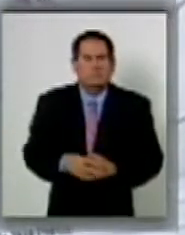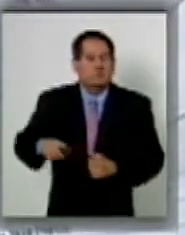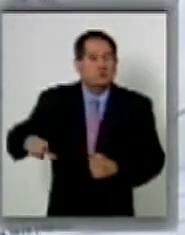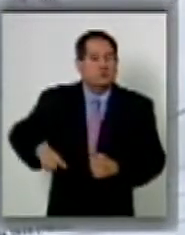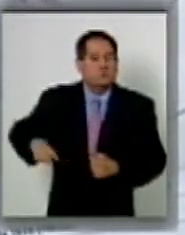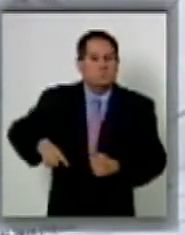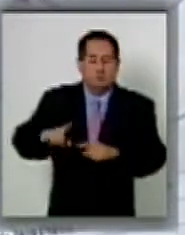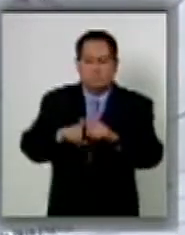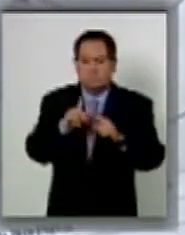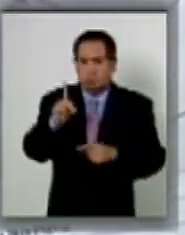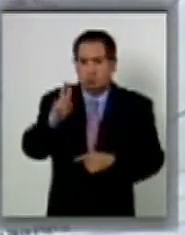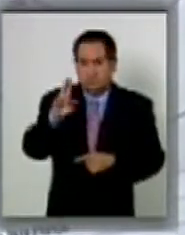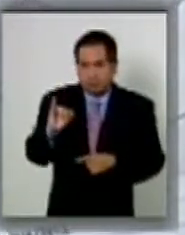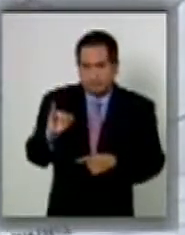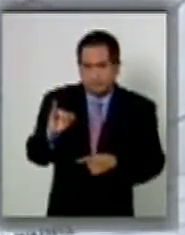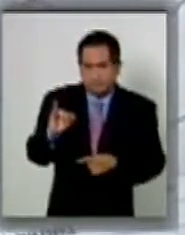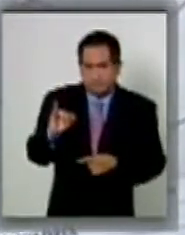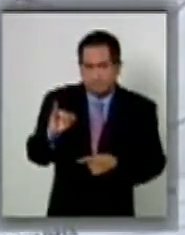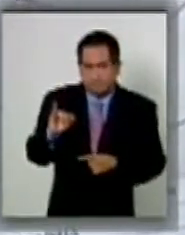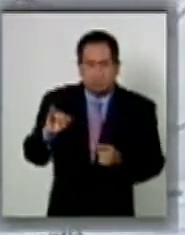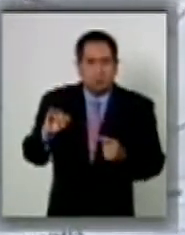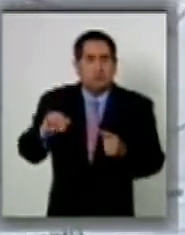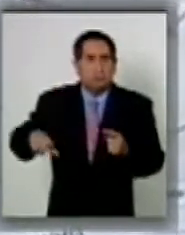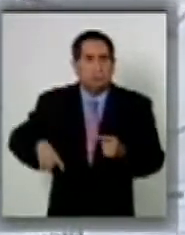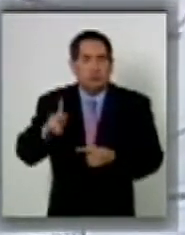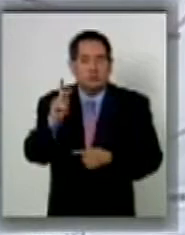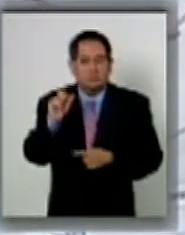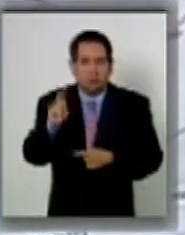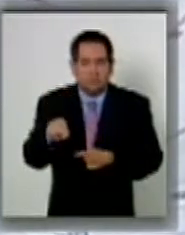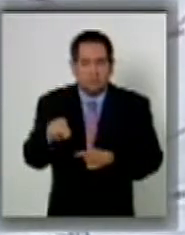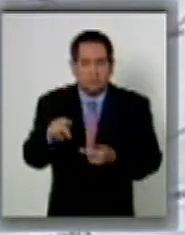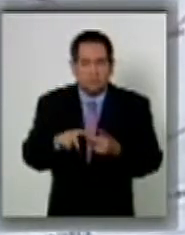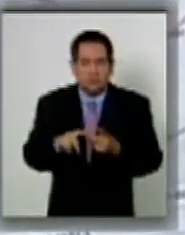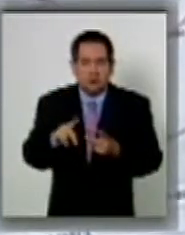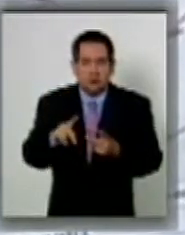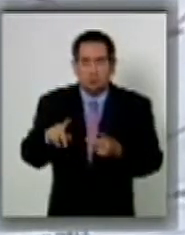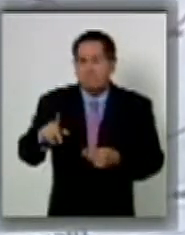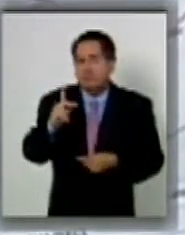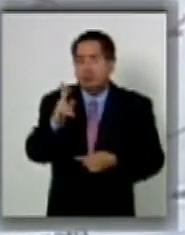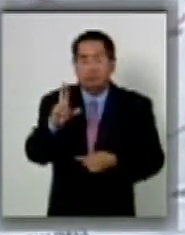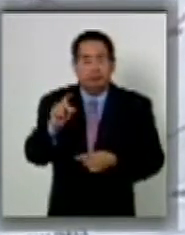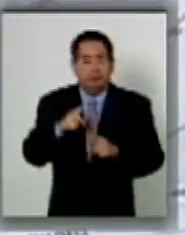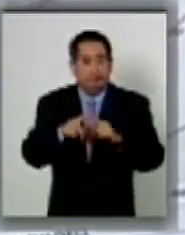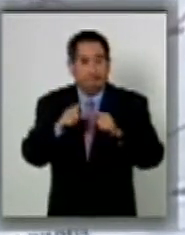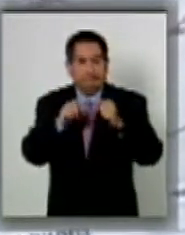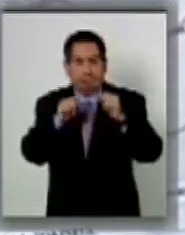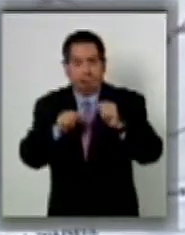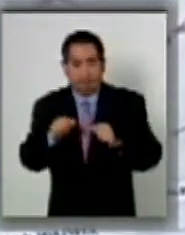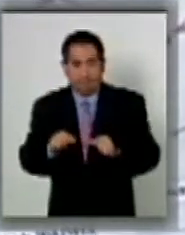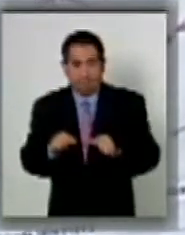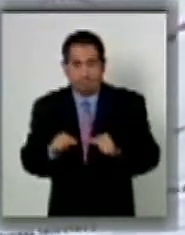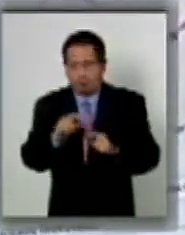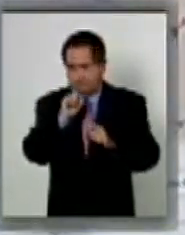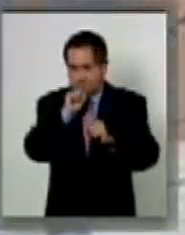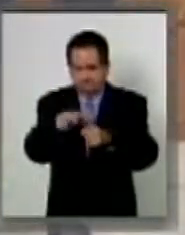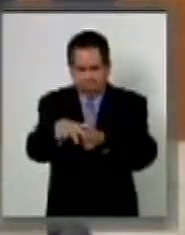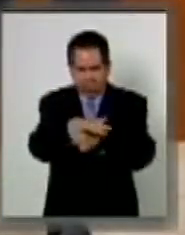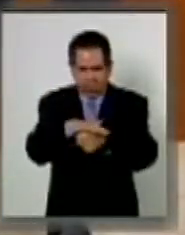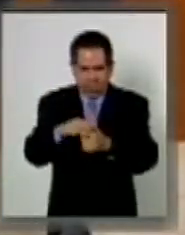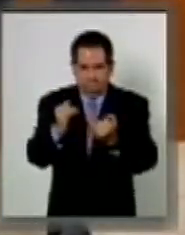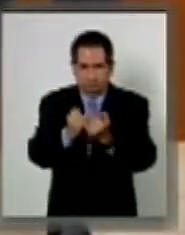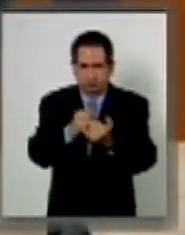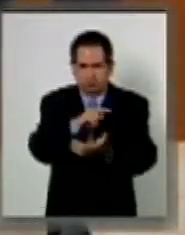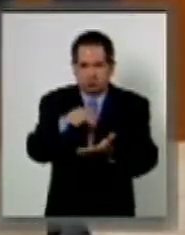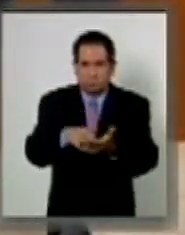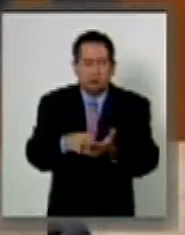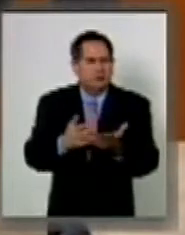Gobiernos del PRI, gobiernos del PAN, gobierno del PRD, en la misma región.